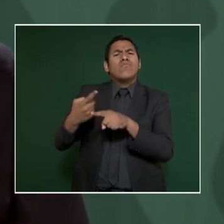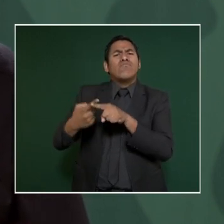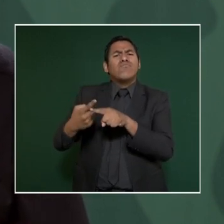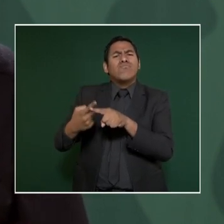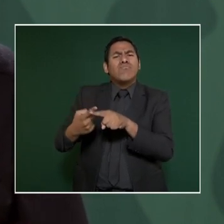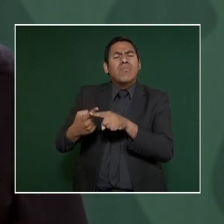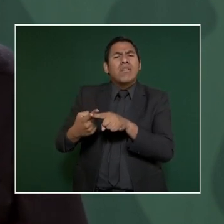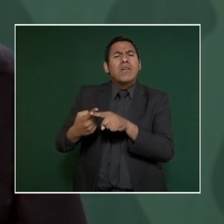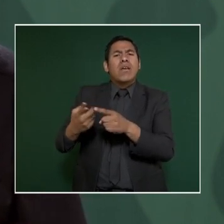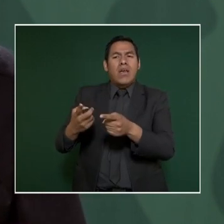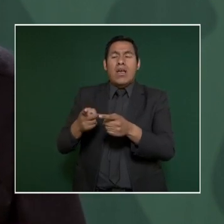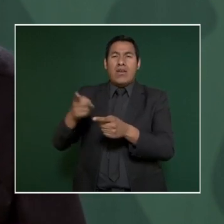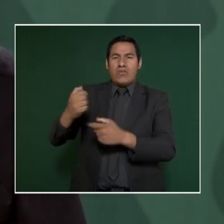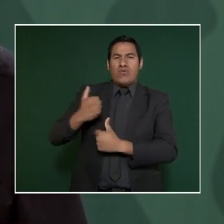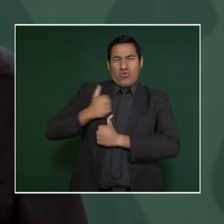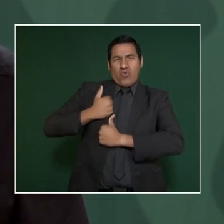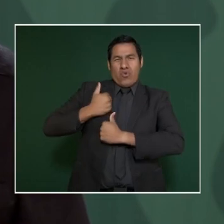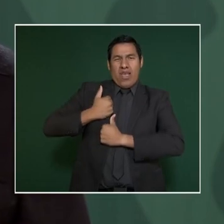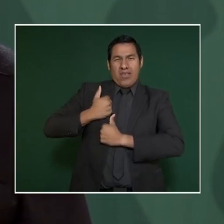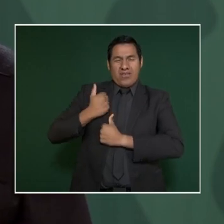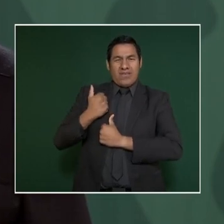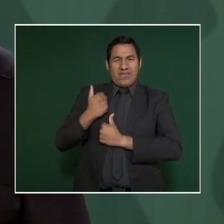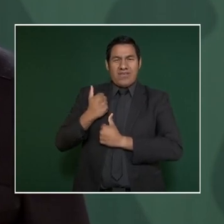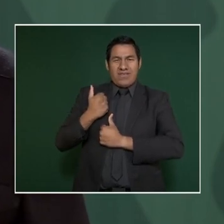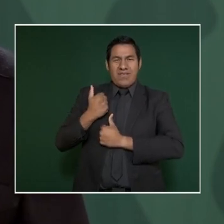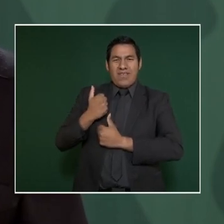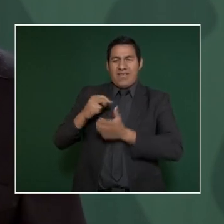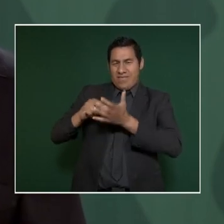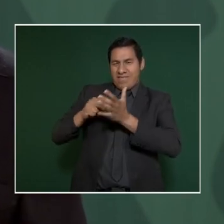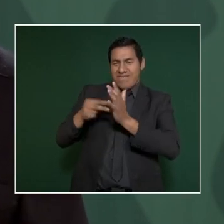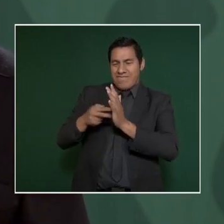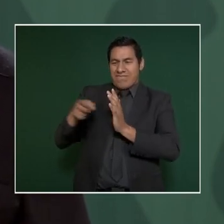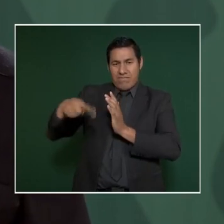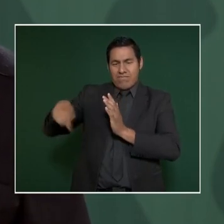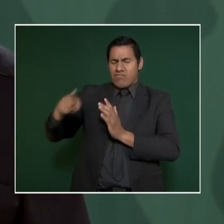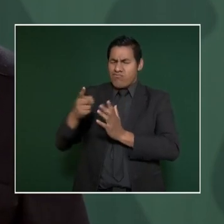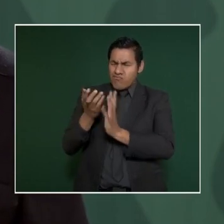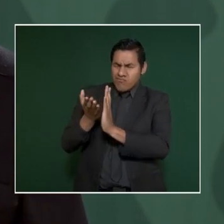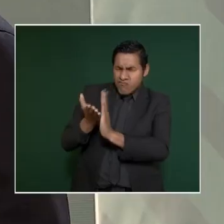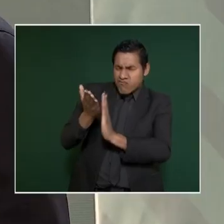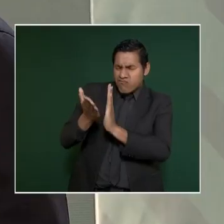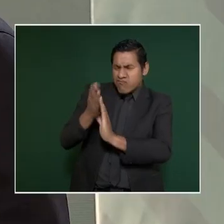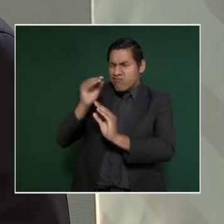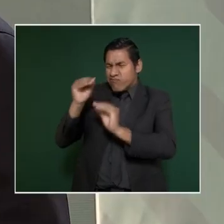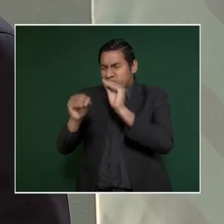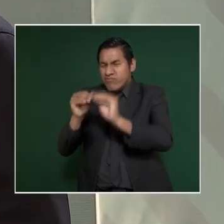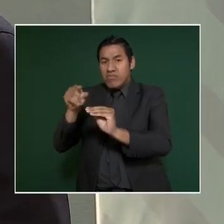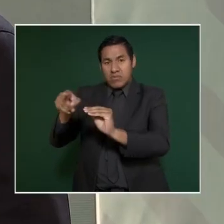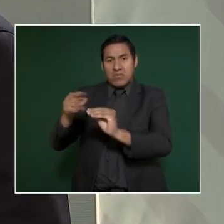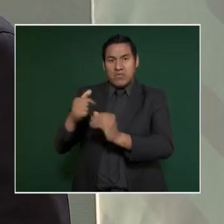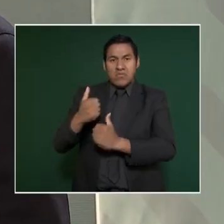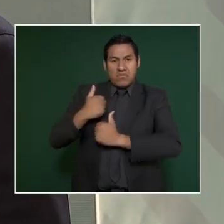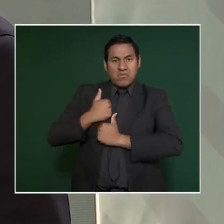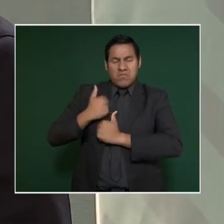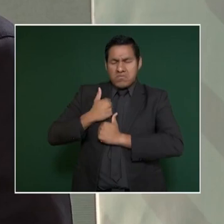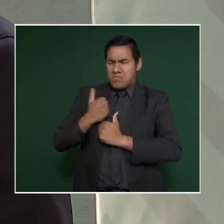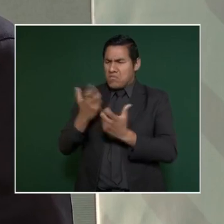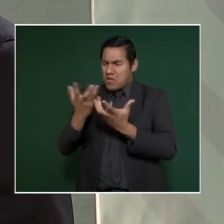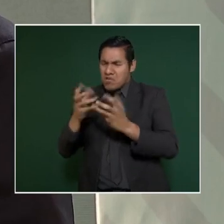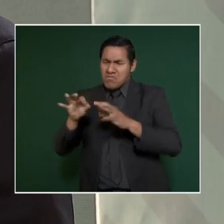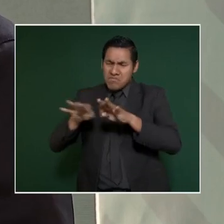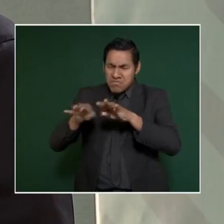eh militares y están eh trabajando a pesar